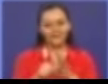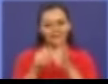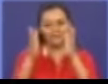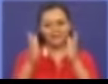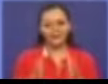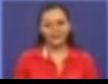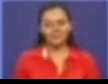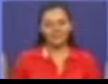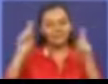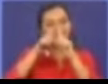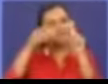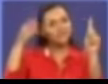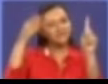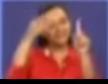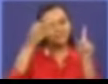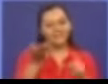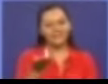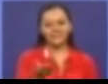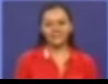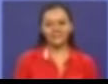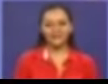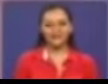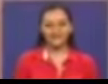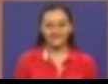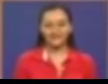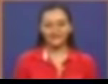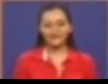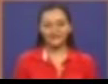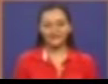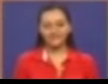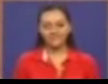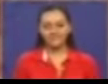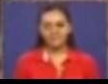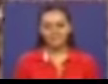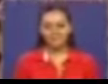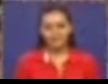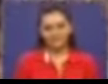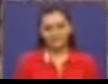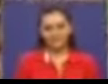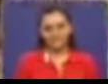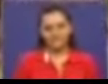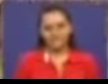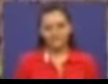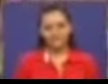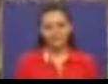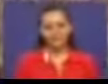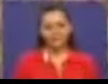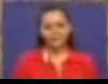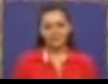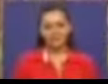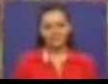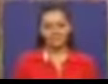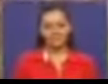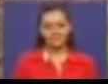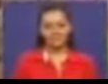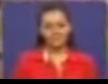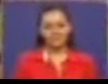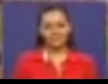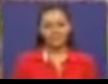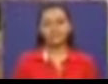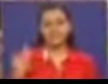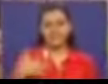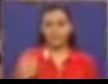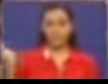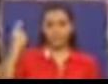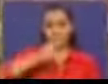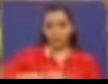Ciudadana! ¡Hasta la victoria siempre, compatriotas! Yeah. Les insisto, fue una jornada histórica